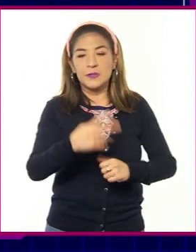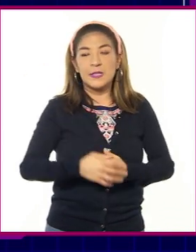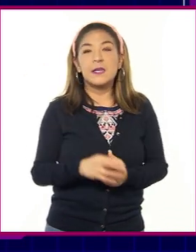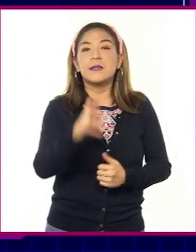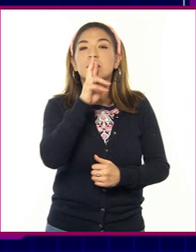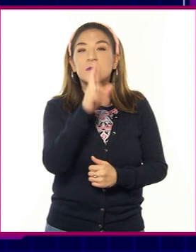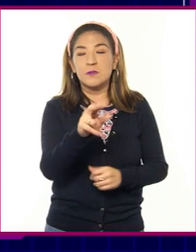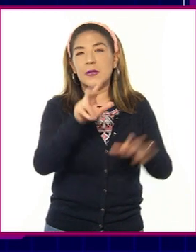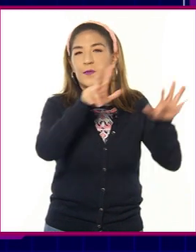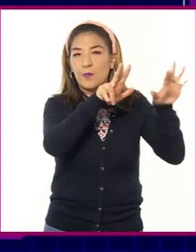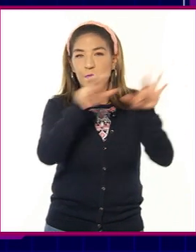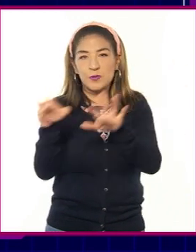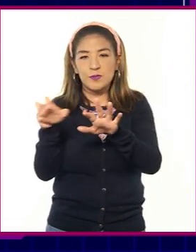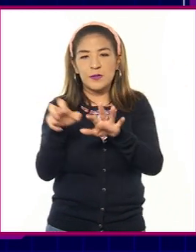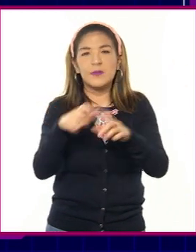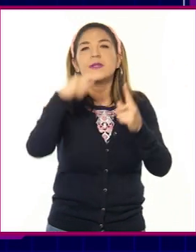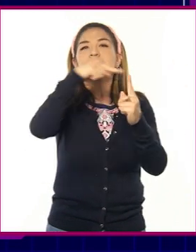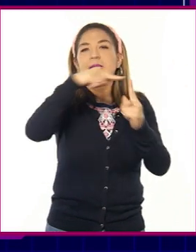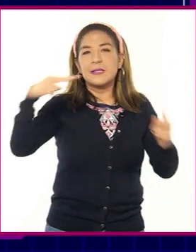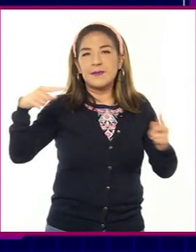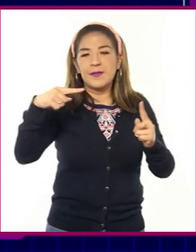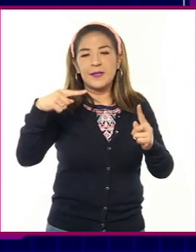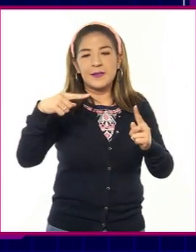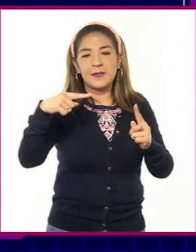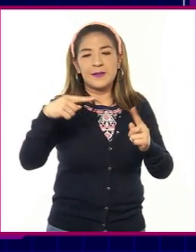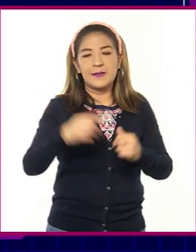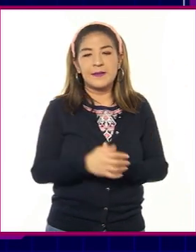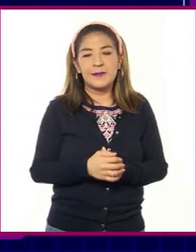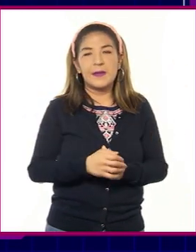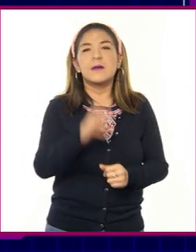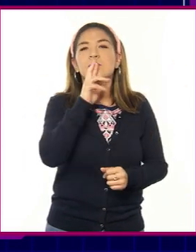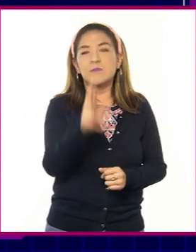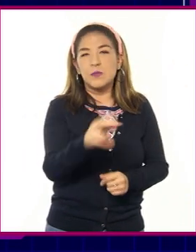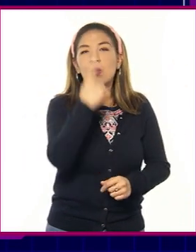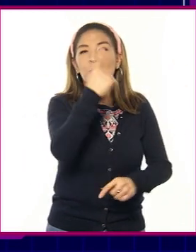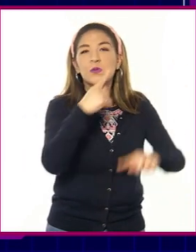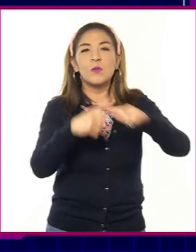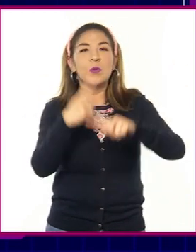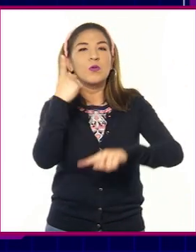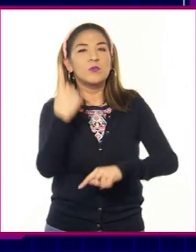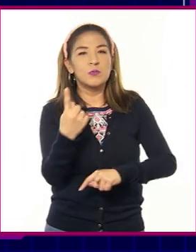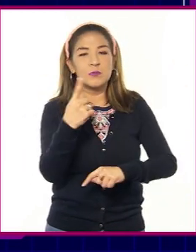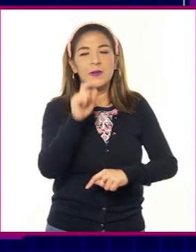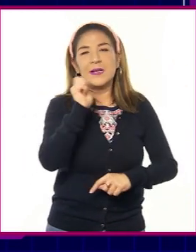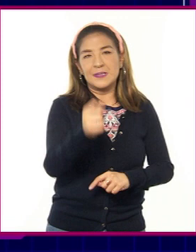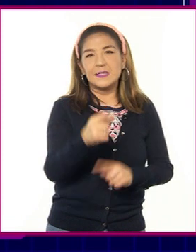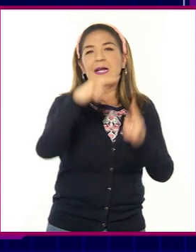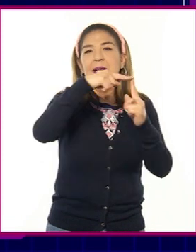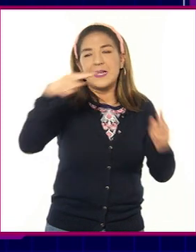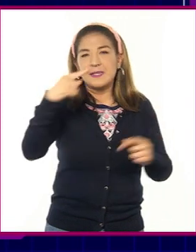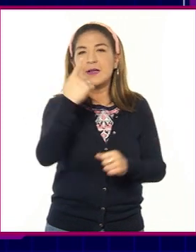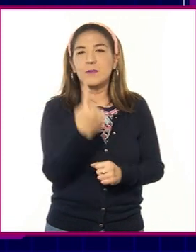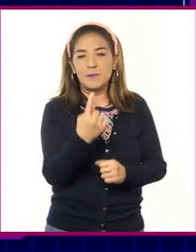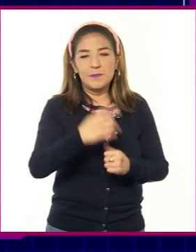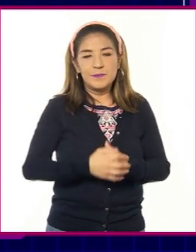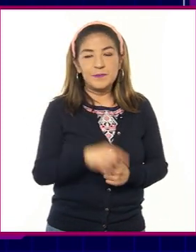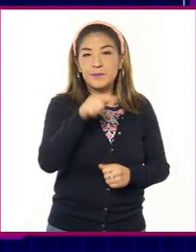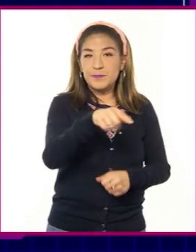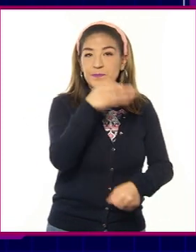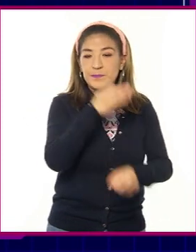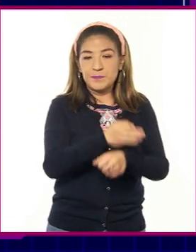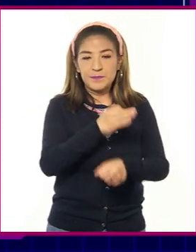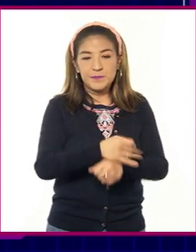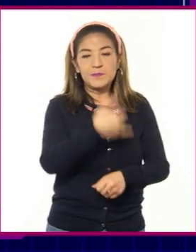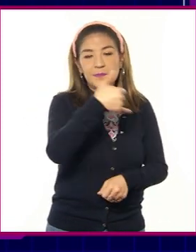que es 800, lo dividimos entre el resultado de 1 por 1, es decir, entre 1. En este caso,